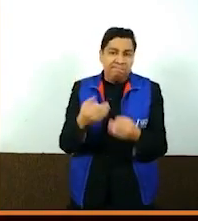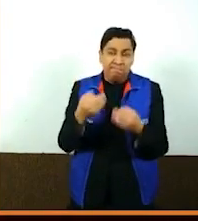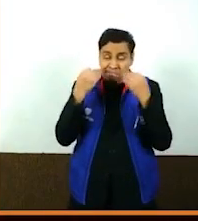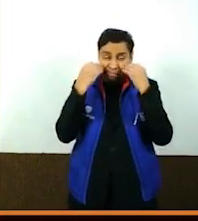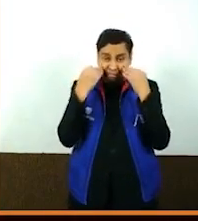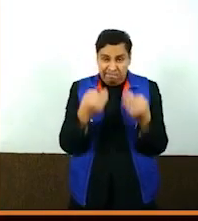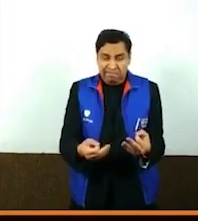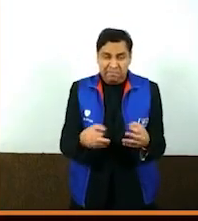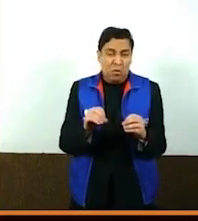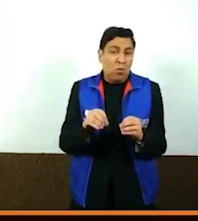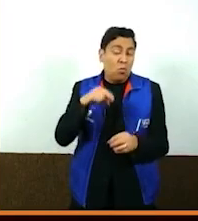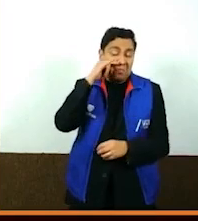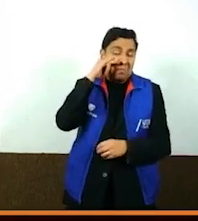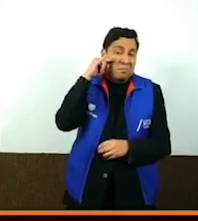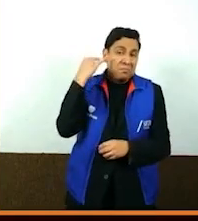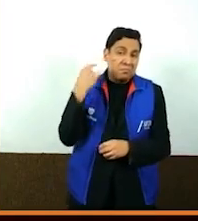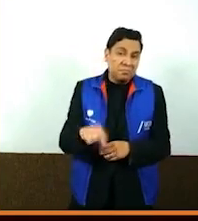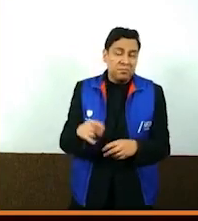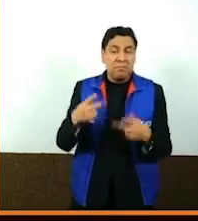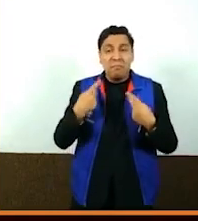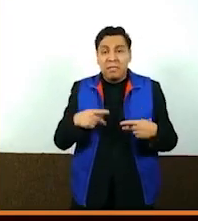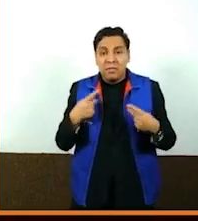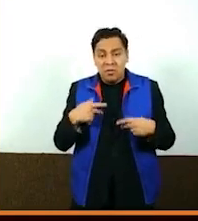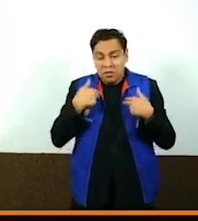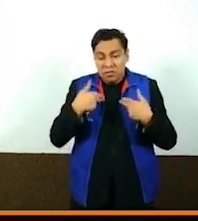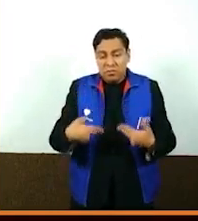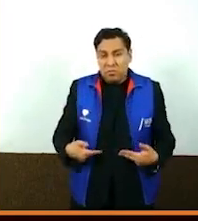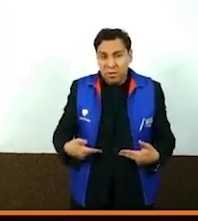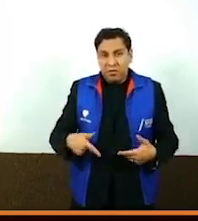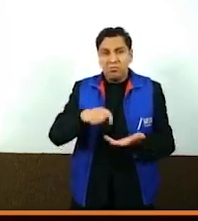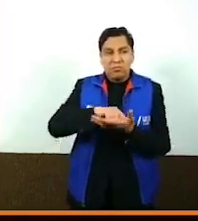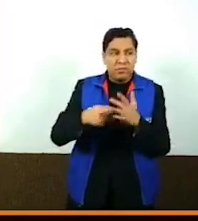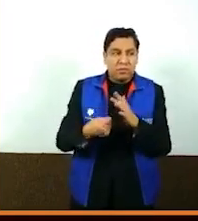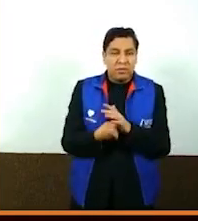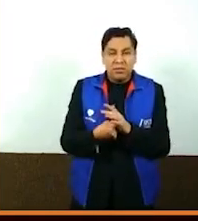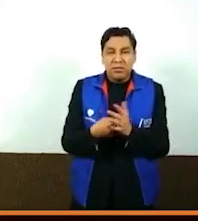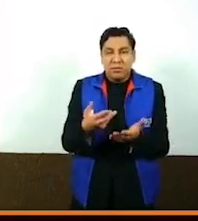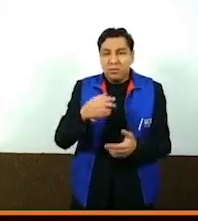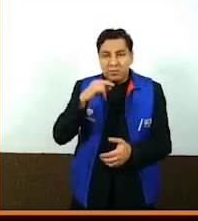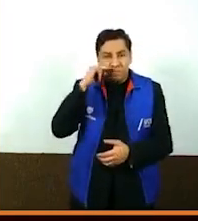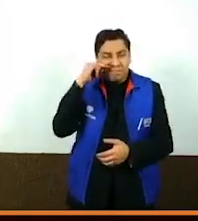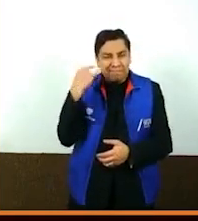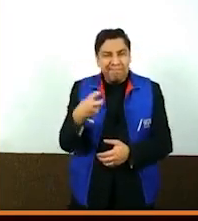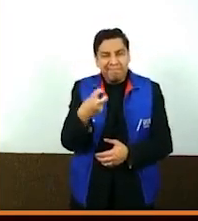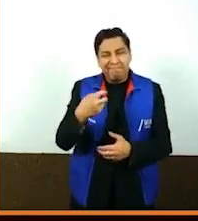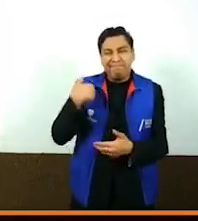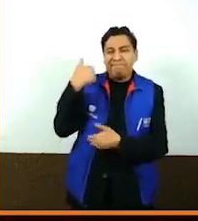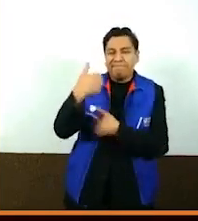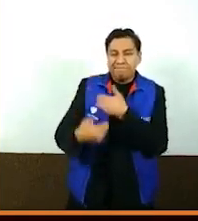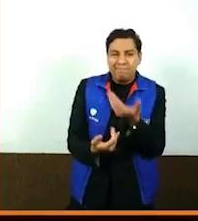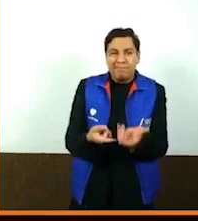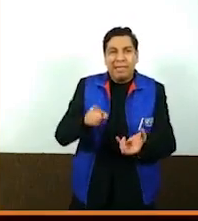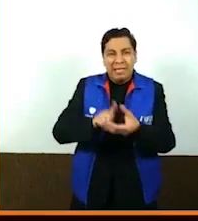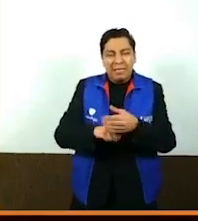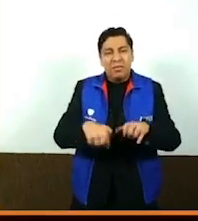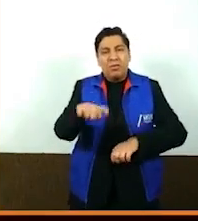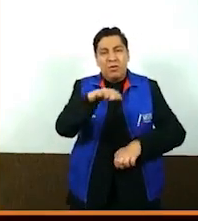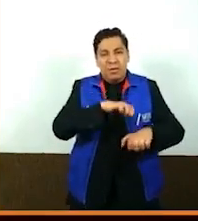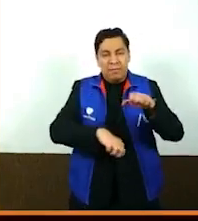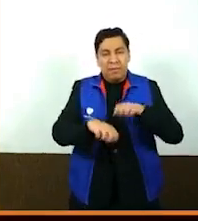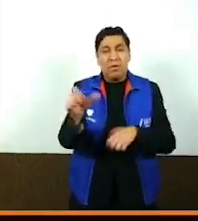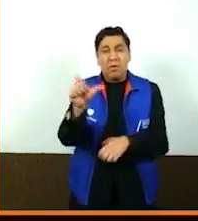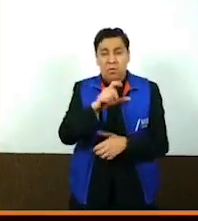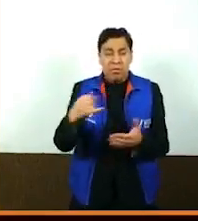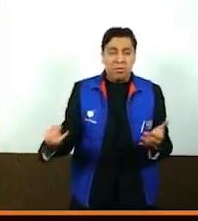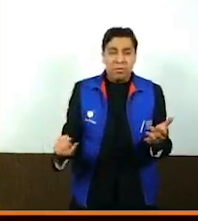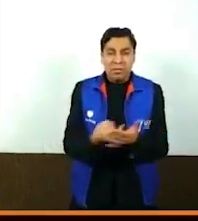de lo intangible, de lo humano y de lo técnico. Este es el proceso que se vive en una empresa cuando decide